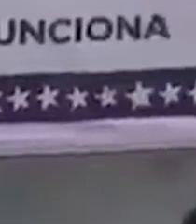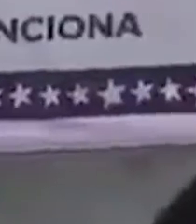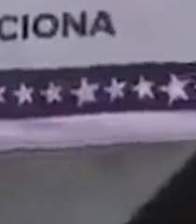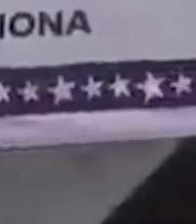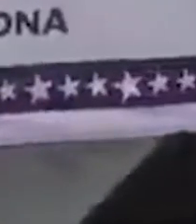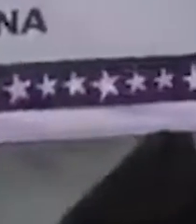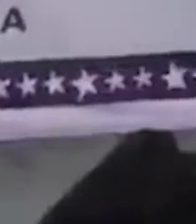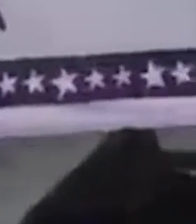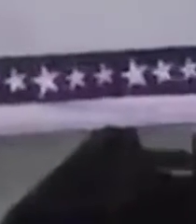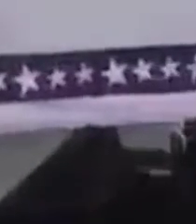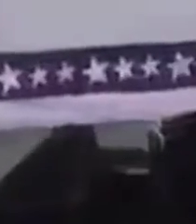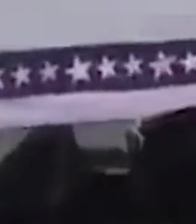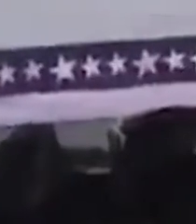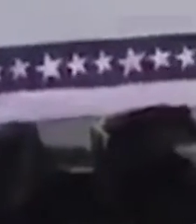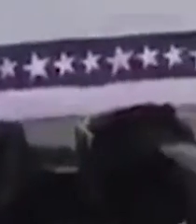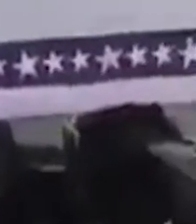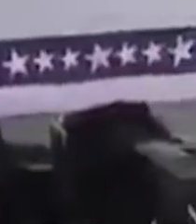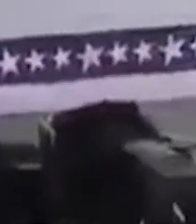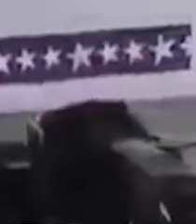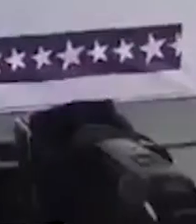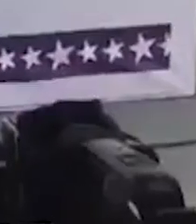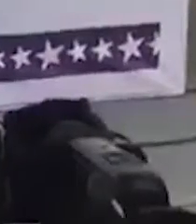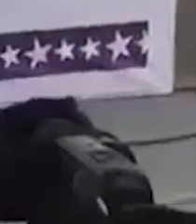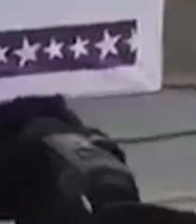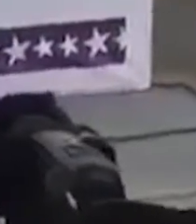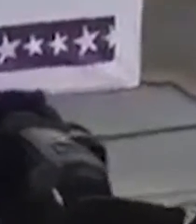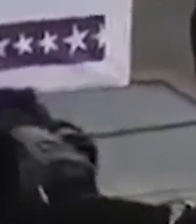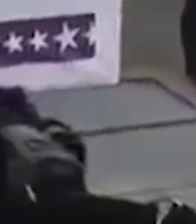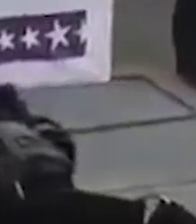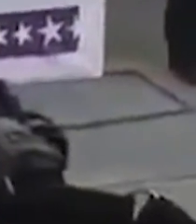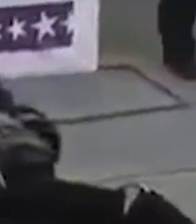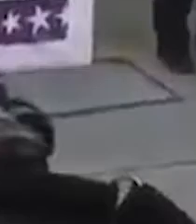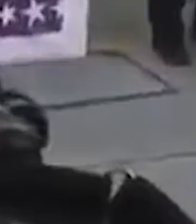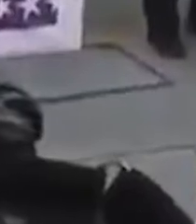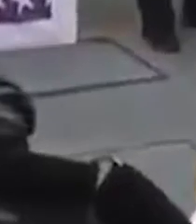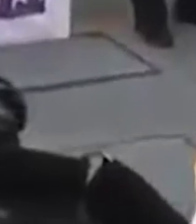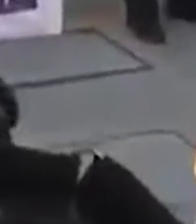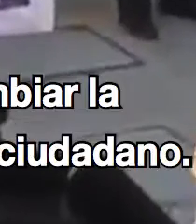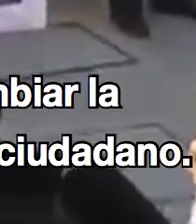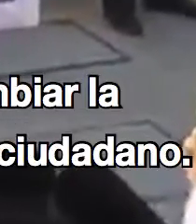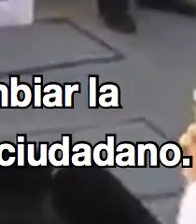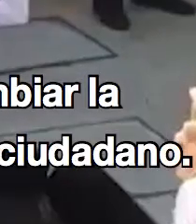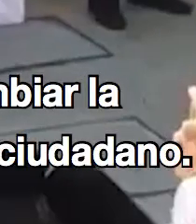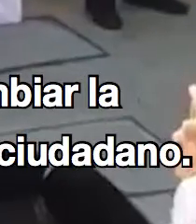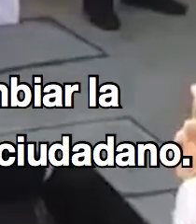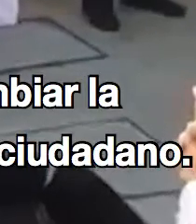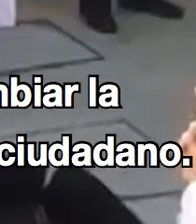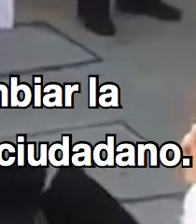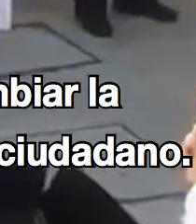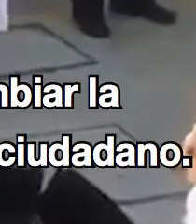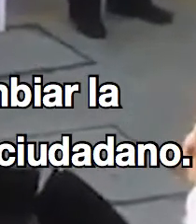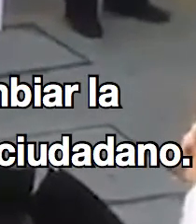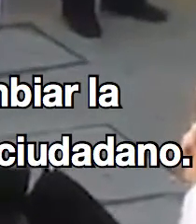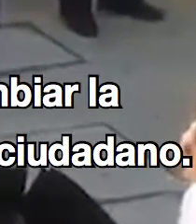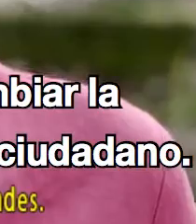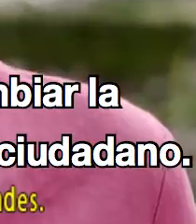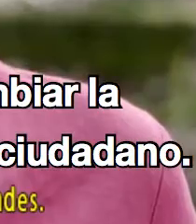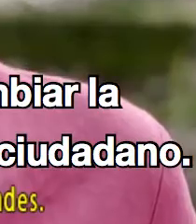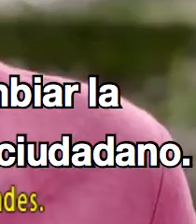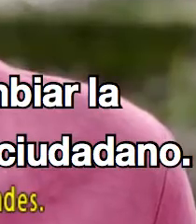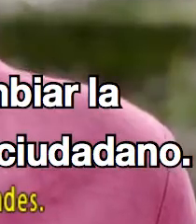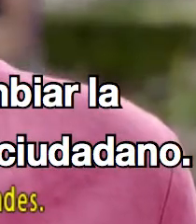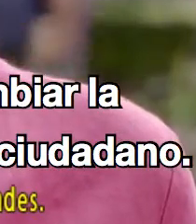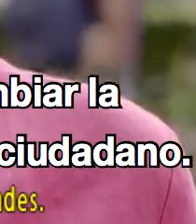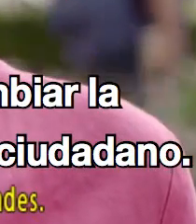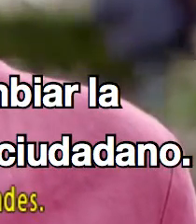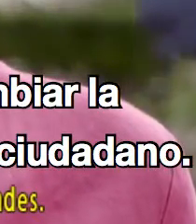mal estado del transporte son insostenibles para que la población pueda vivir dignamente. Osornio también se refirió a su